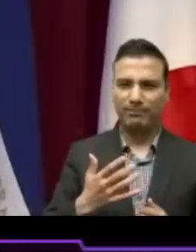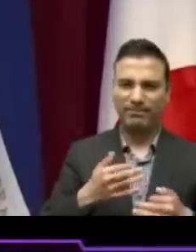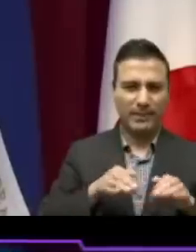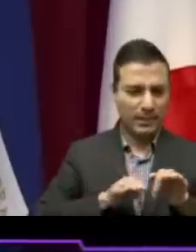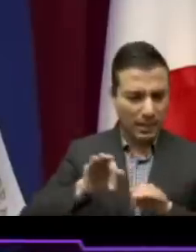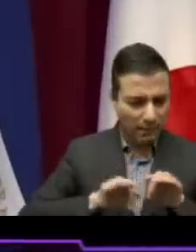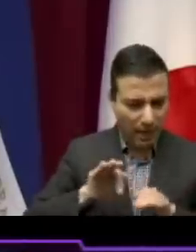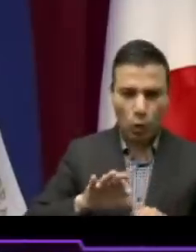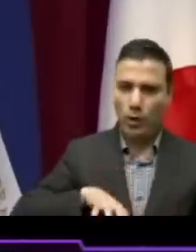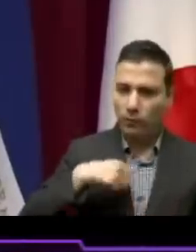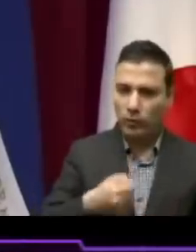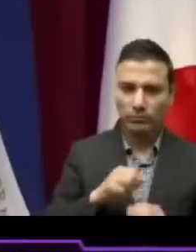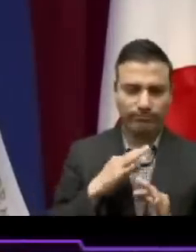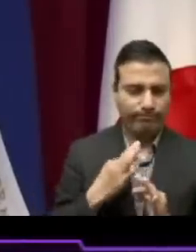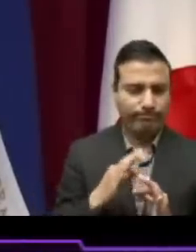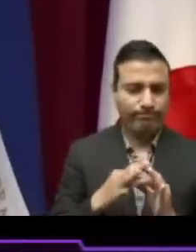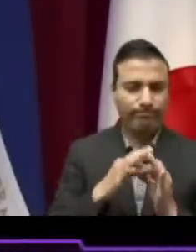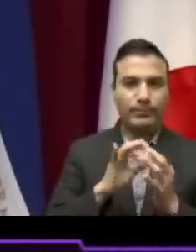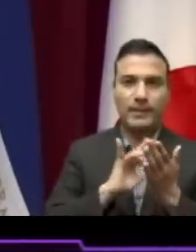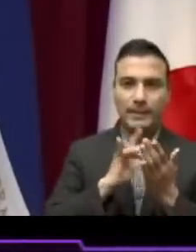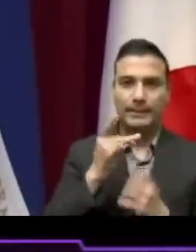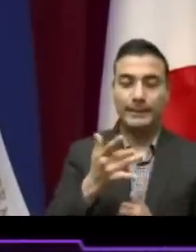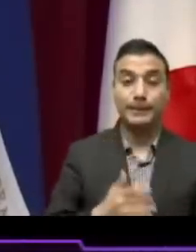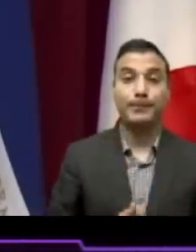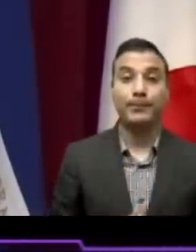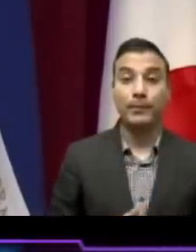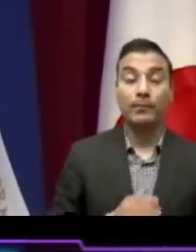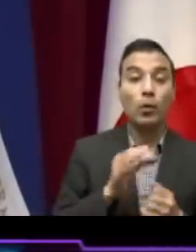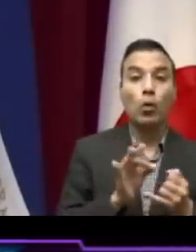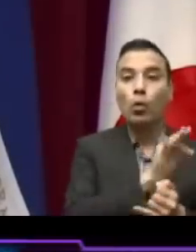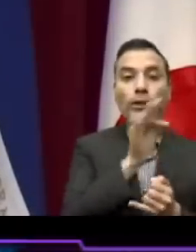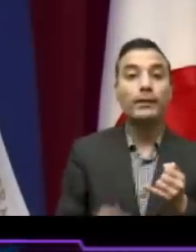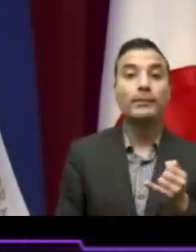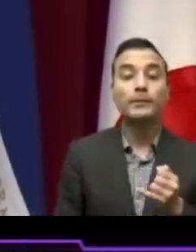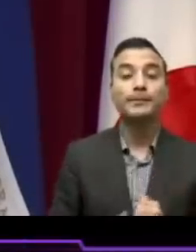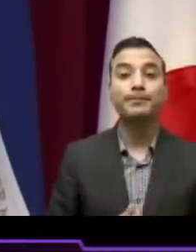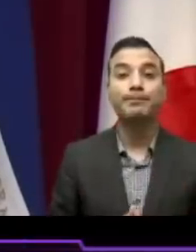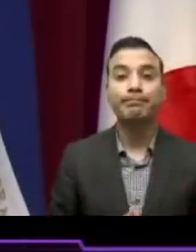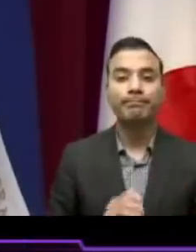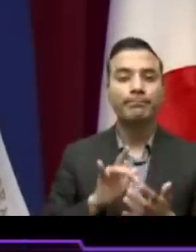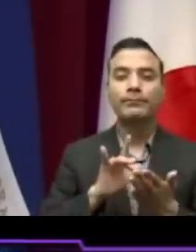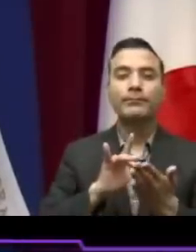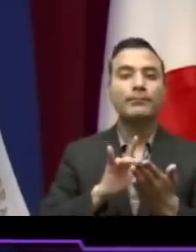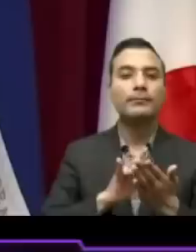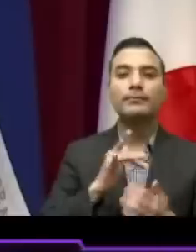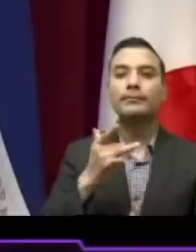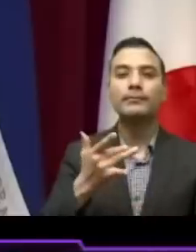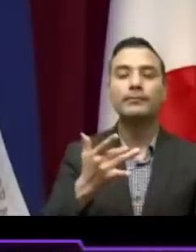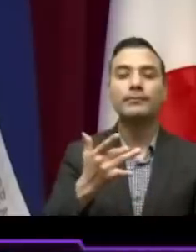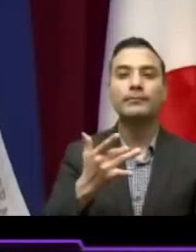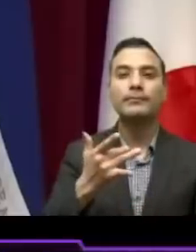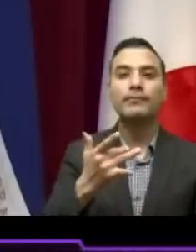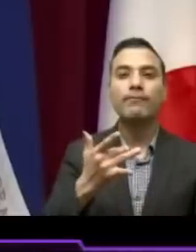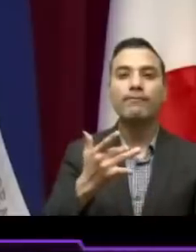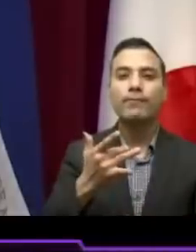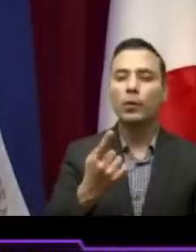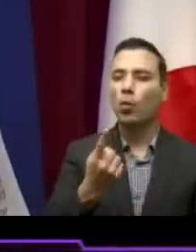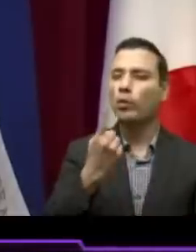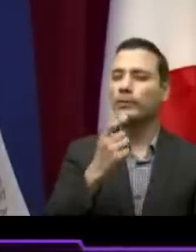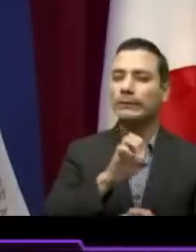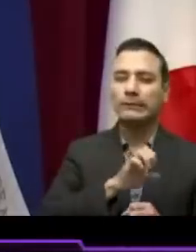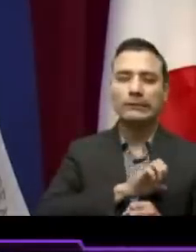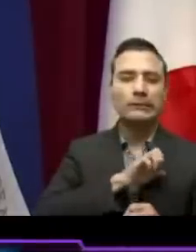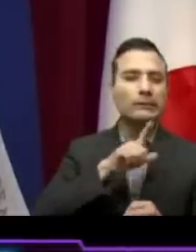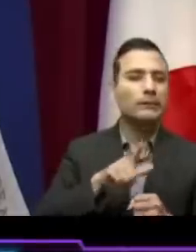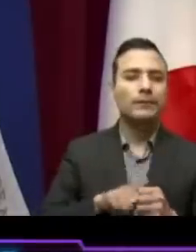que nos tiene reunidos y finalmente Quiero agradecer en particular